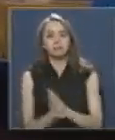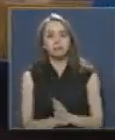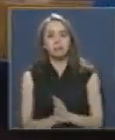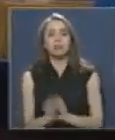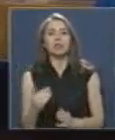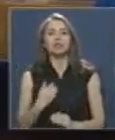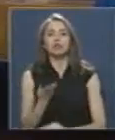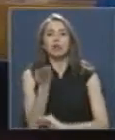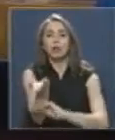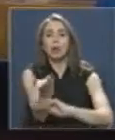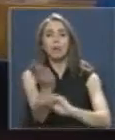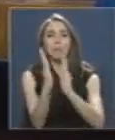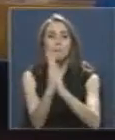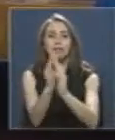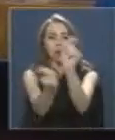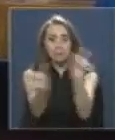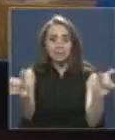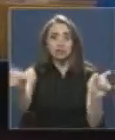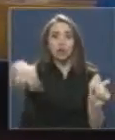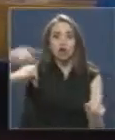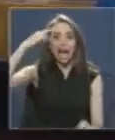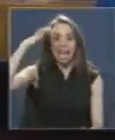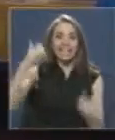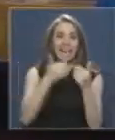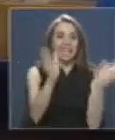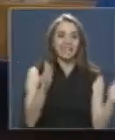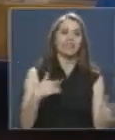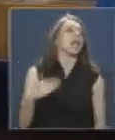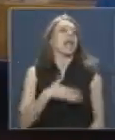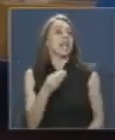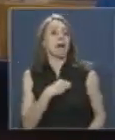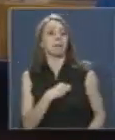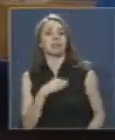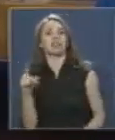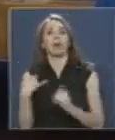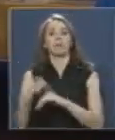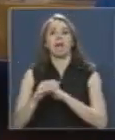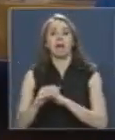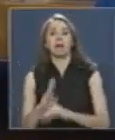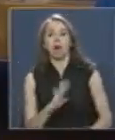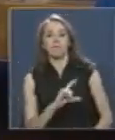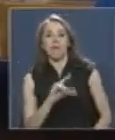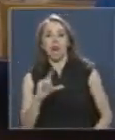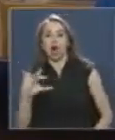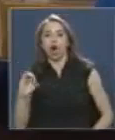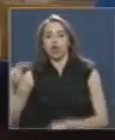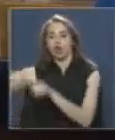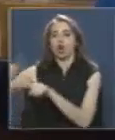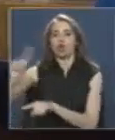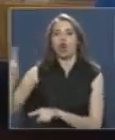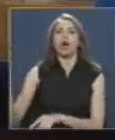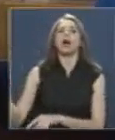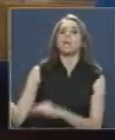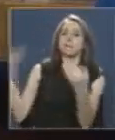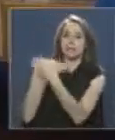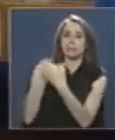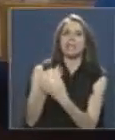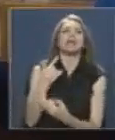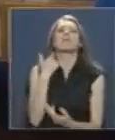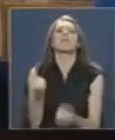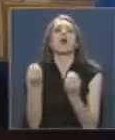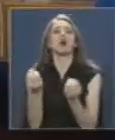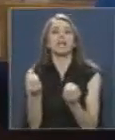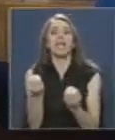le pido a quienes creen en la libertad, le pido, lamentablemente no está mi amigo Belolio, que me explique en nombre de qué.